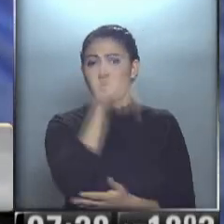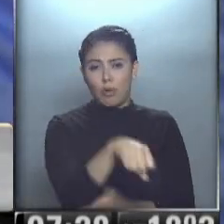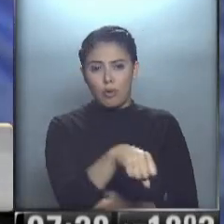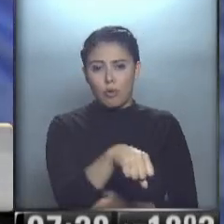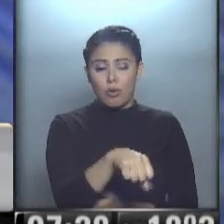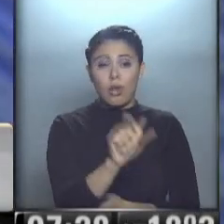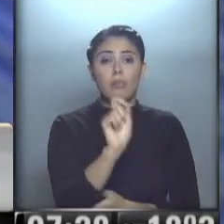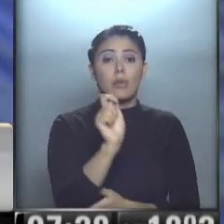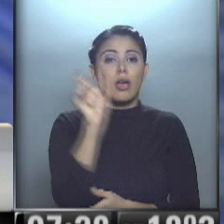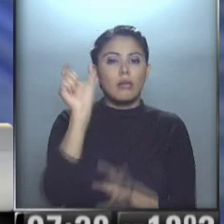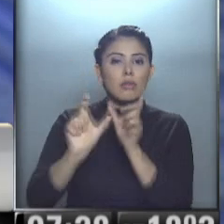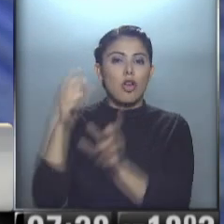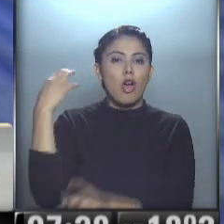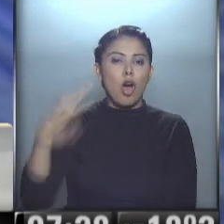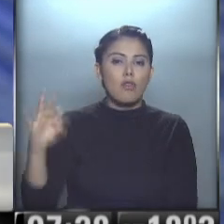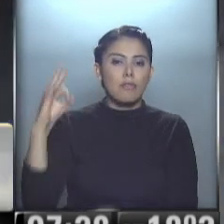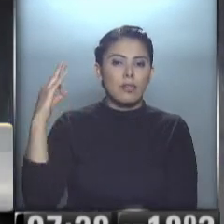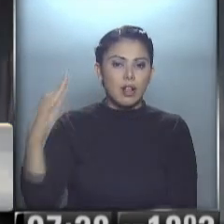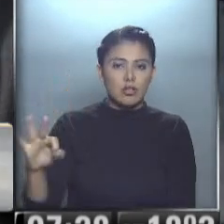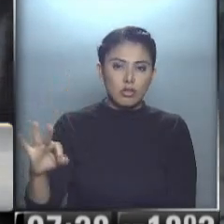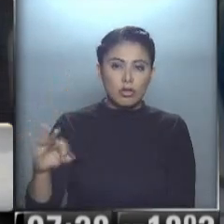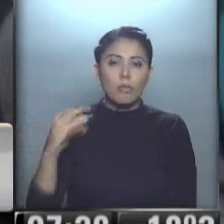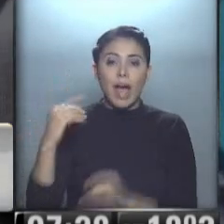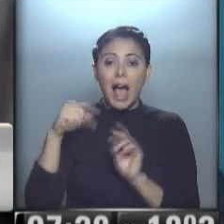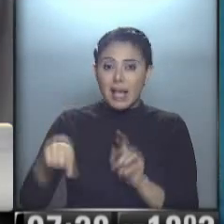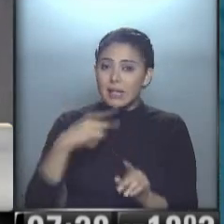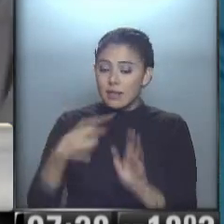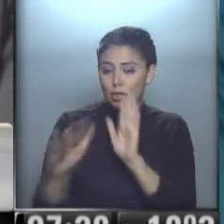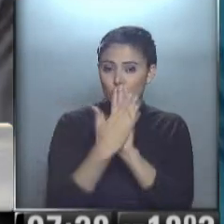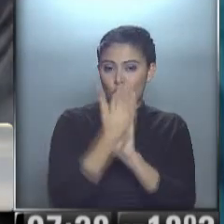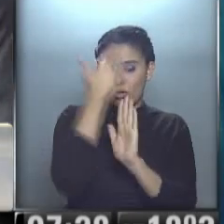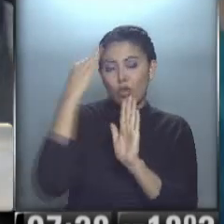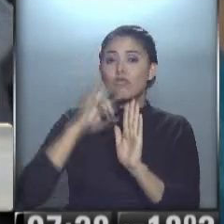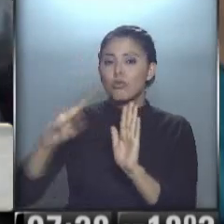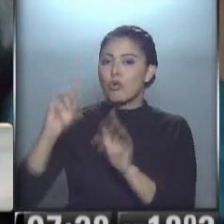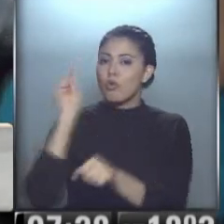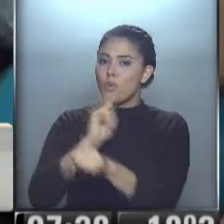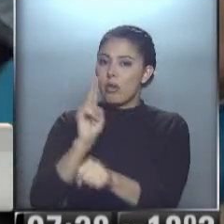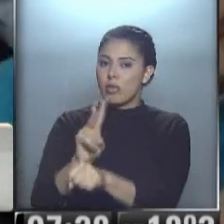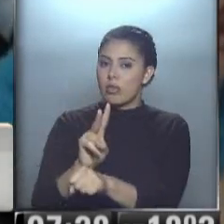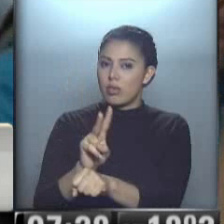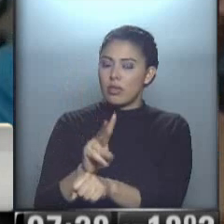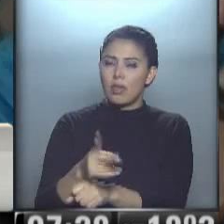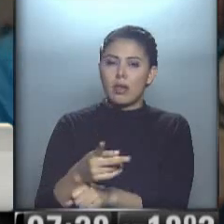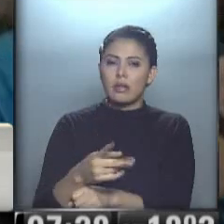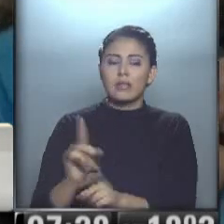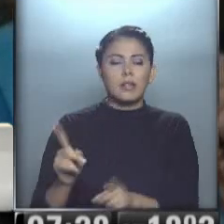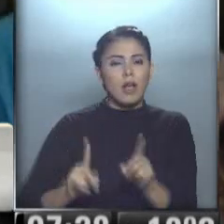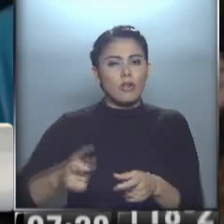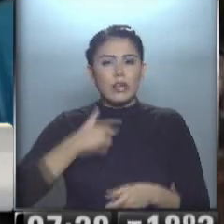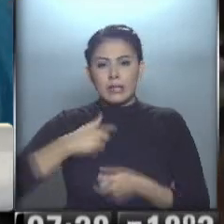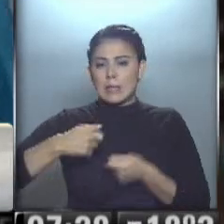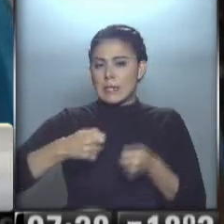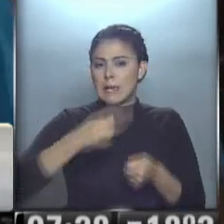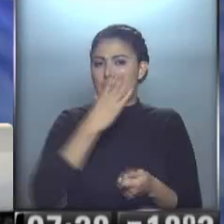tenían la obligación constitucional de hacerlo quieren instalar el miedo